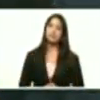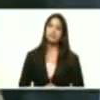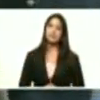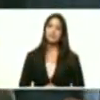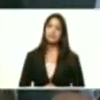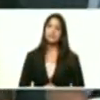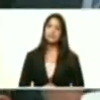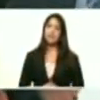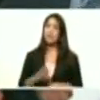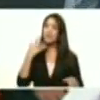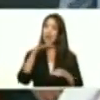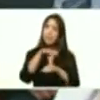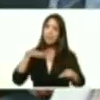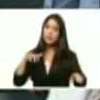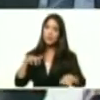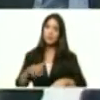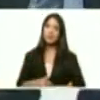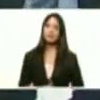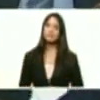de las mayorías.